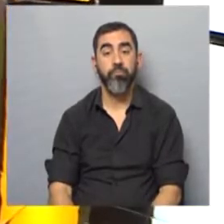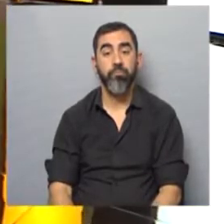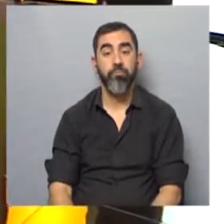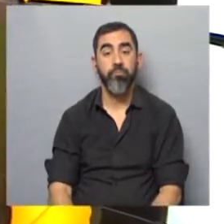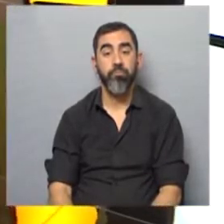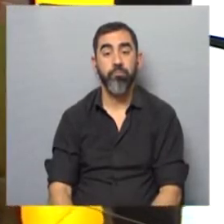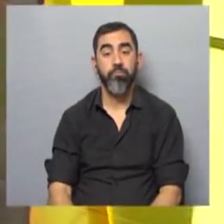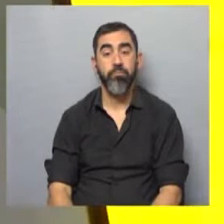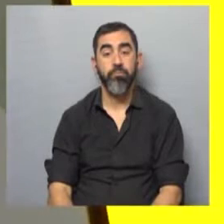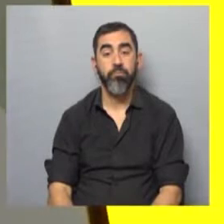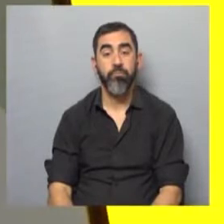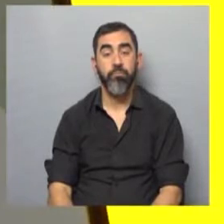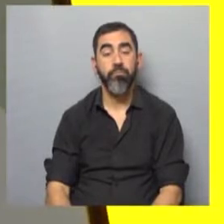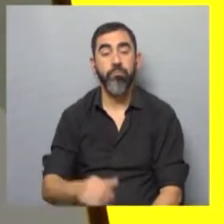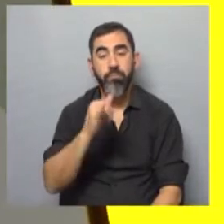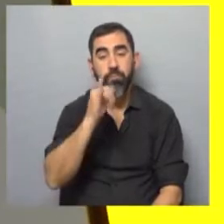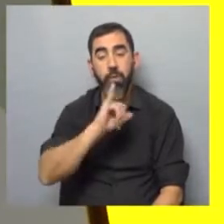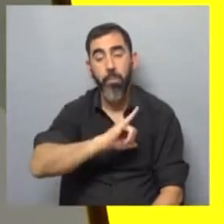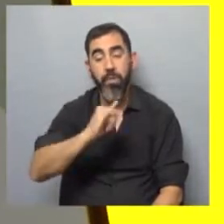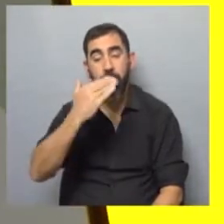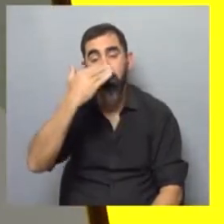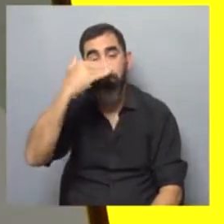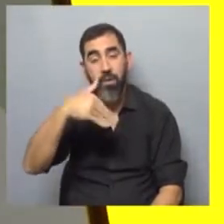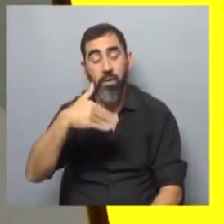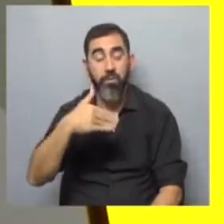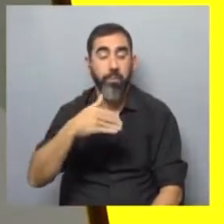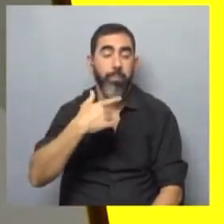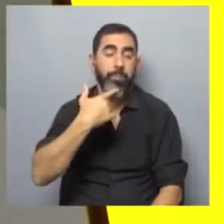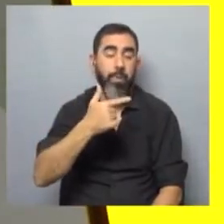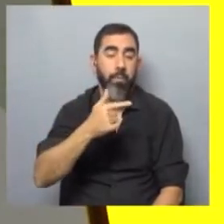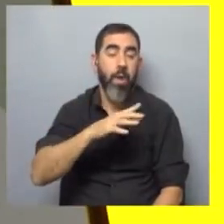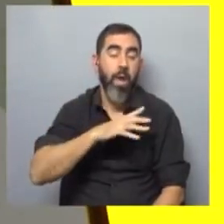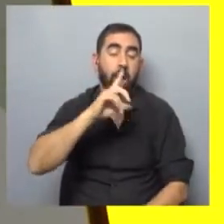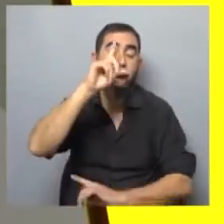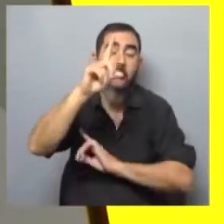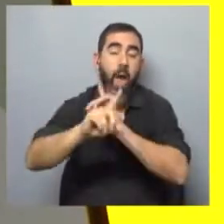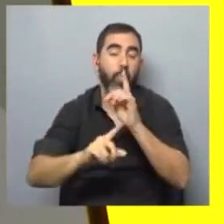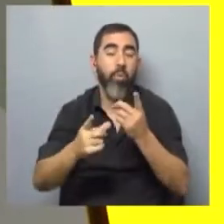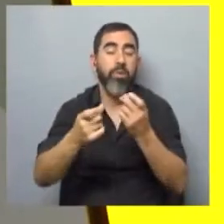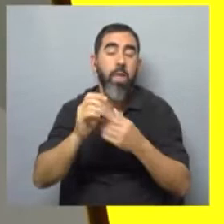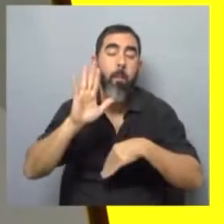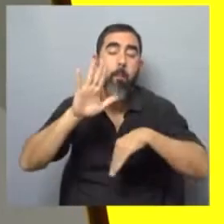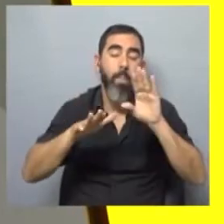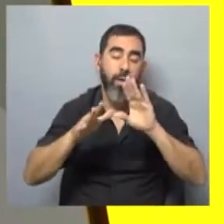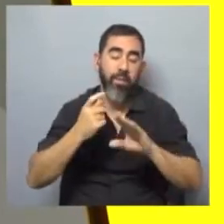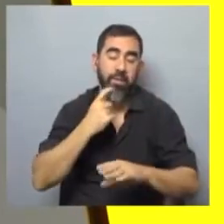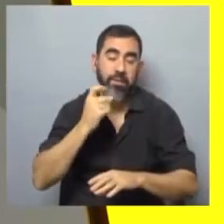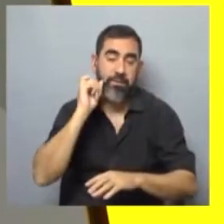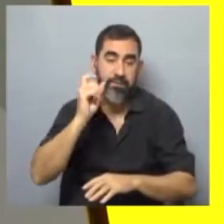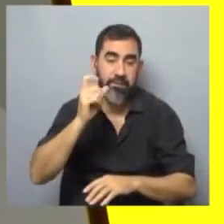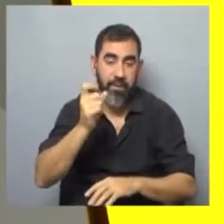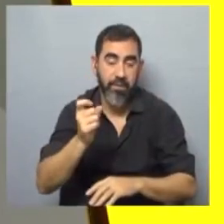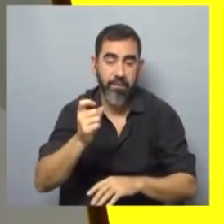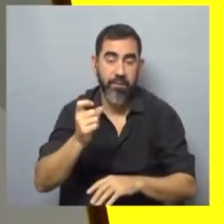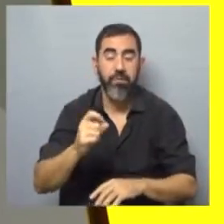Por un lado, Daniela, ese mensaje final, ¿no? Esa proporción de que más allá de que puede haber casos de que requieran más de un, digamos, el volumen equivalente